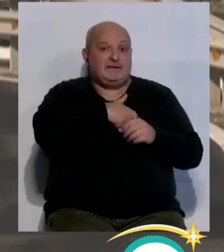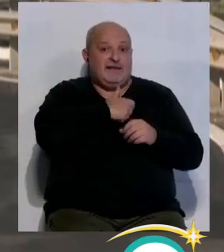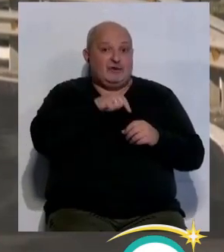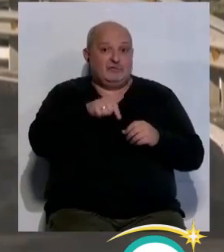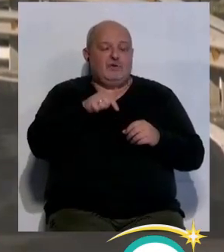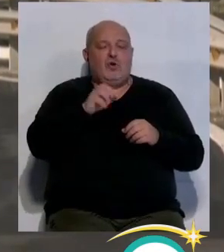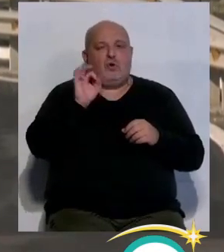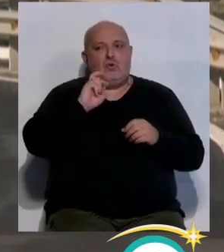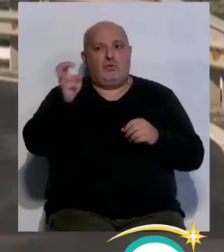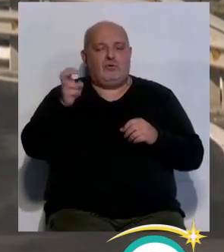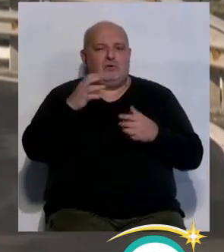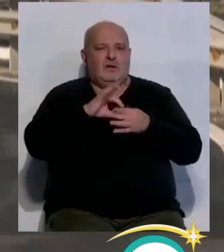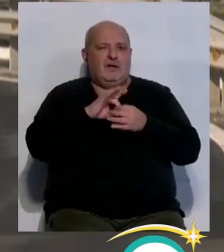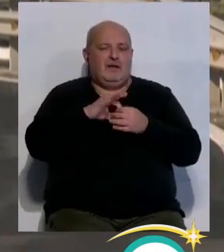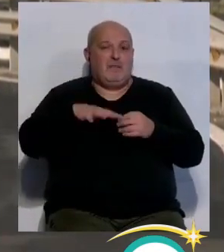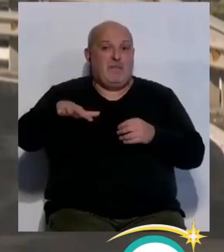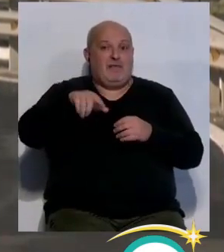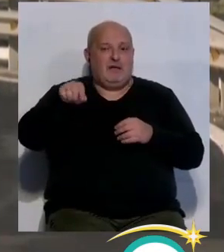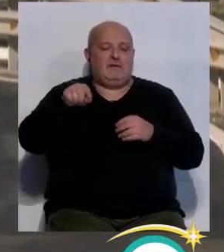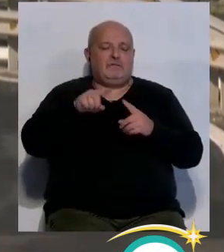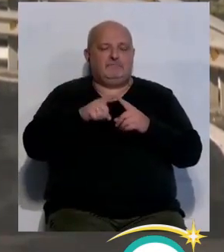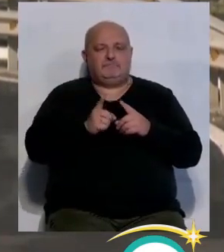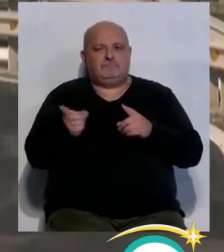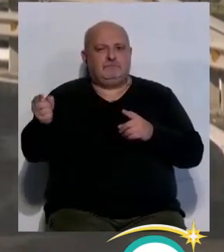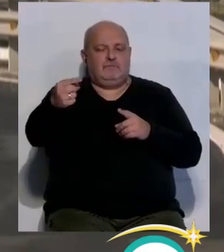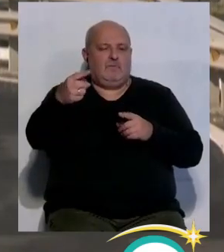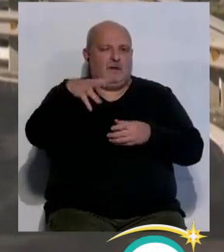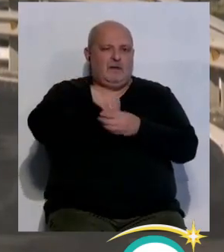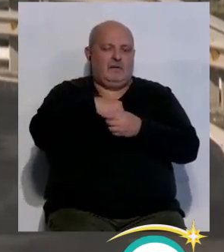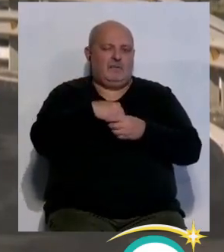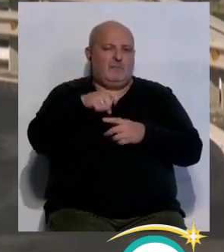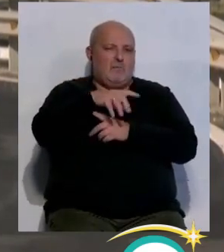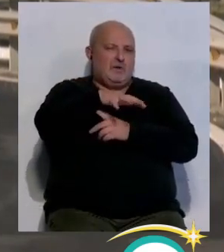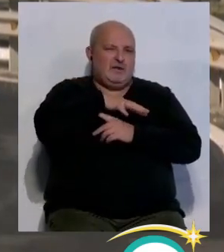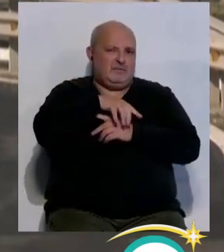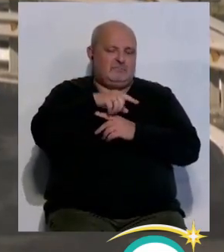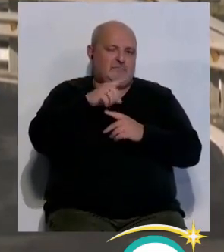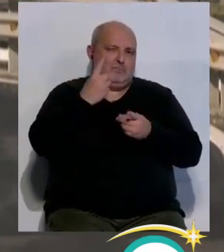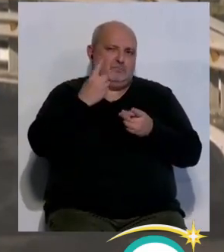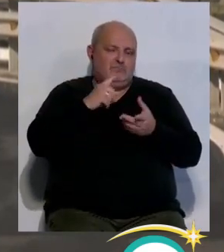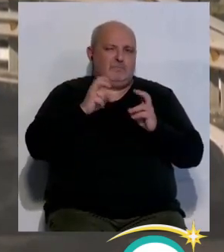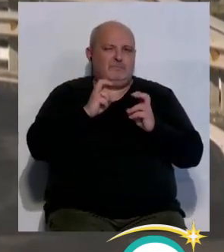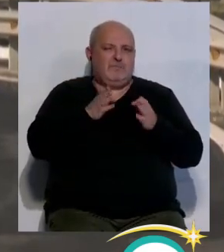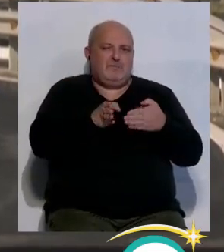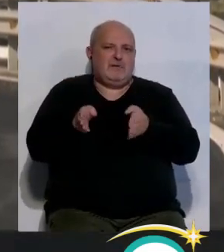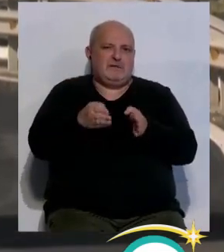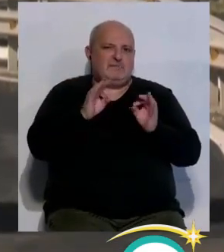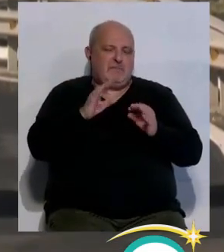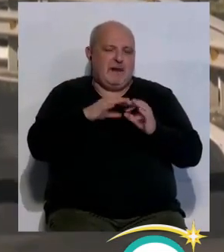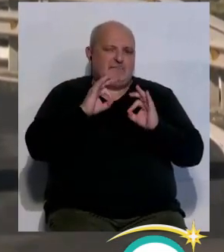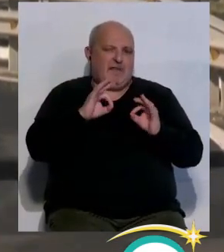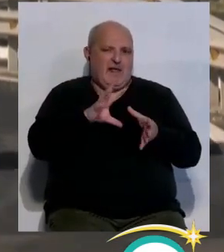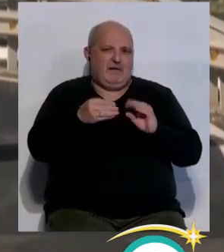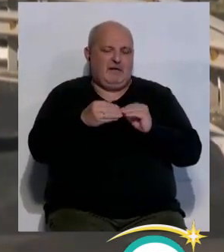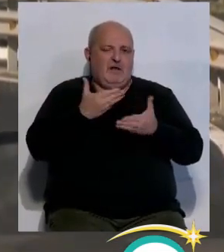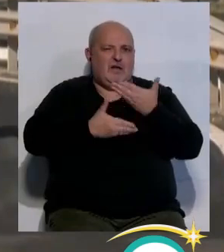Astilleros o desde la Plaza de la Hispanidad sea desviado por el interior del muelle comercial mediante unos carriles habilitados para la ocasión